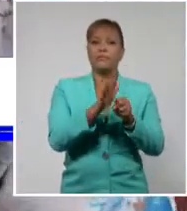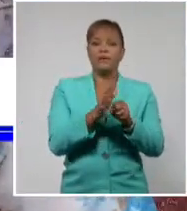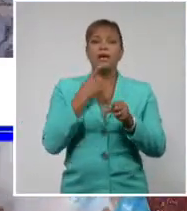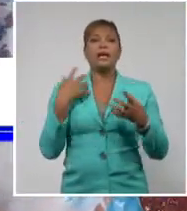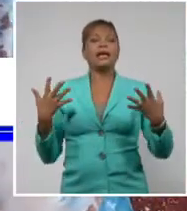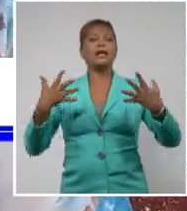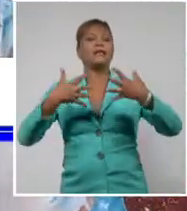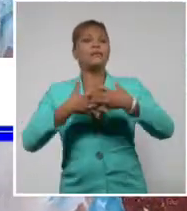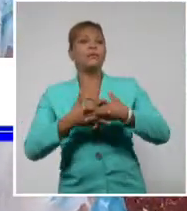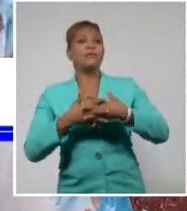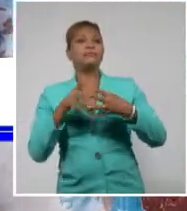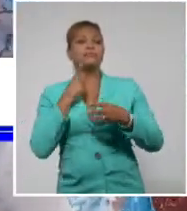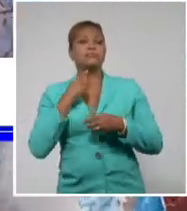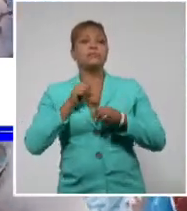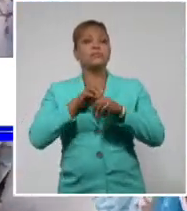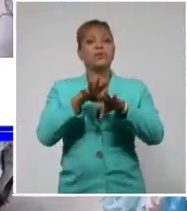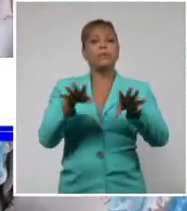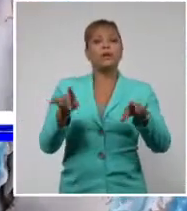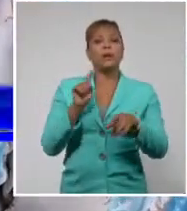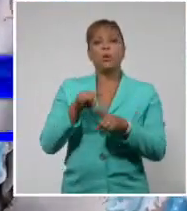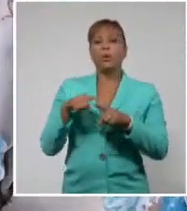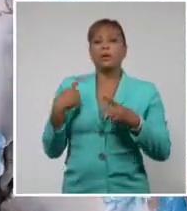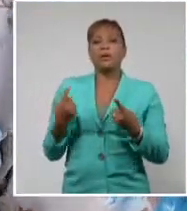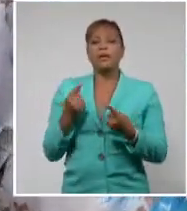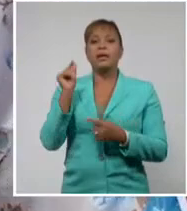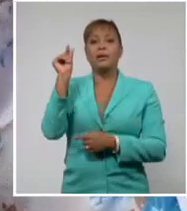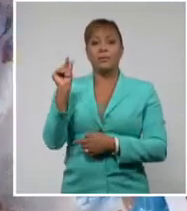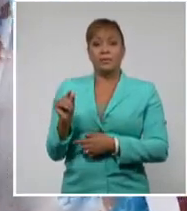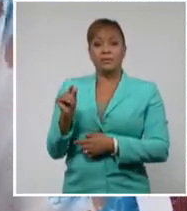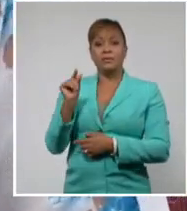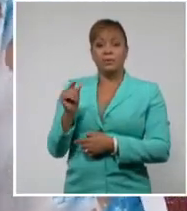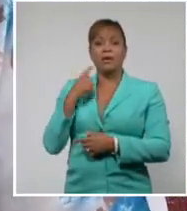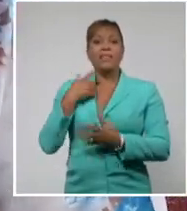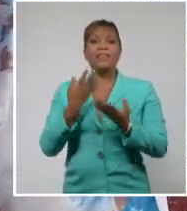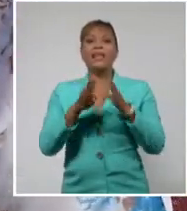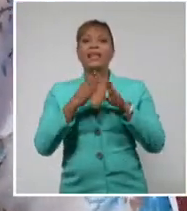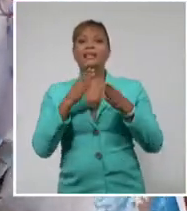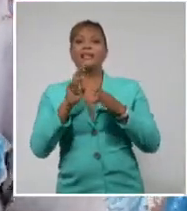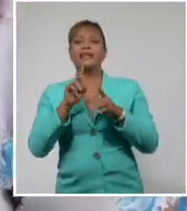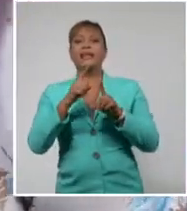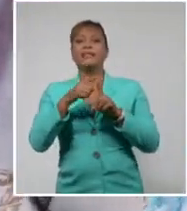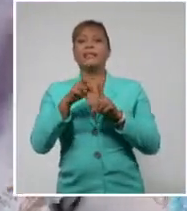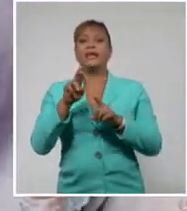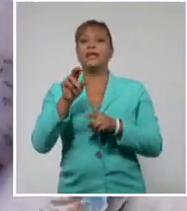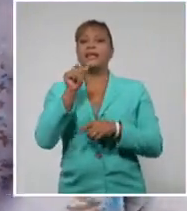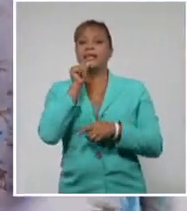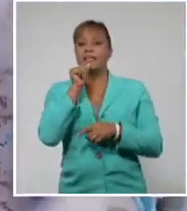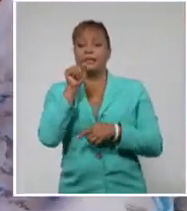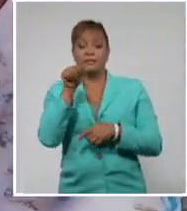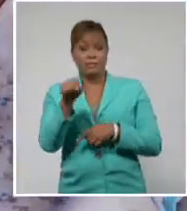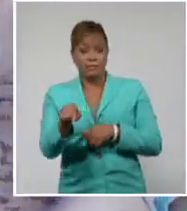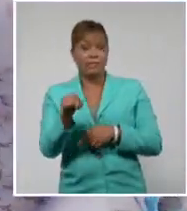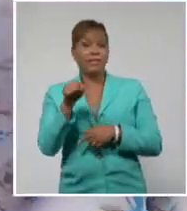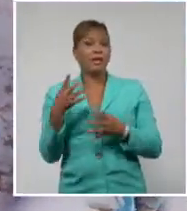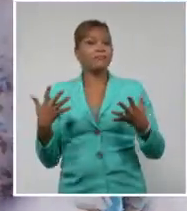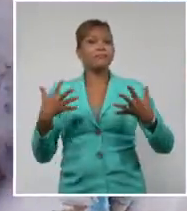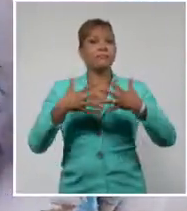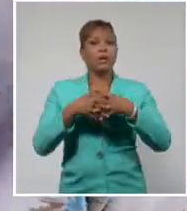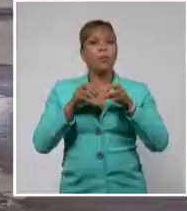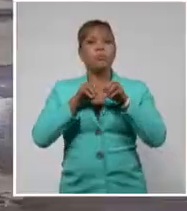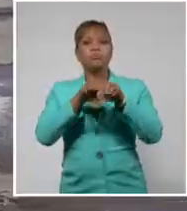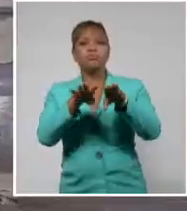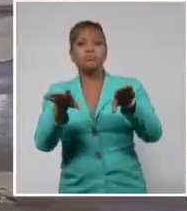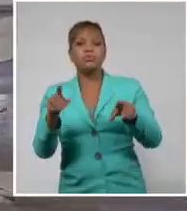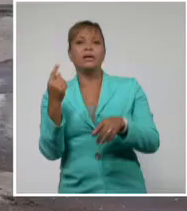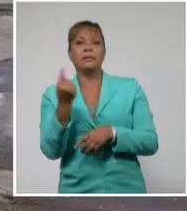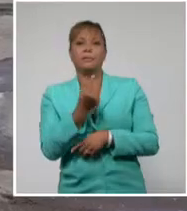relación epidemiológica con el caso de la tienda de la TRD de Santa Marta. O sea que hay un vínculo epidemiológico con estos